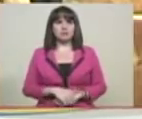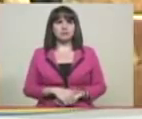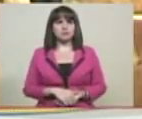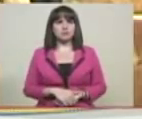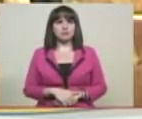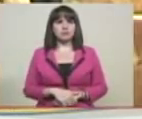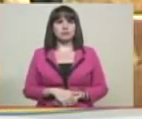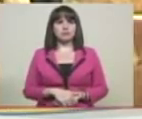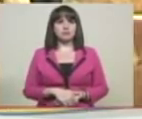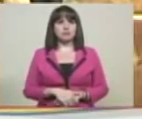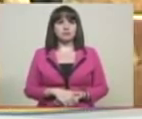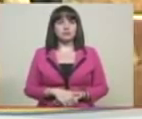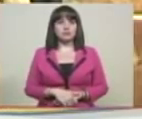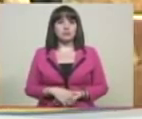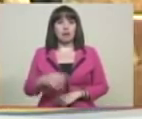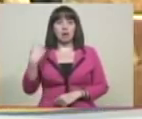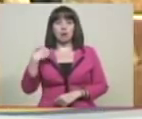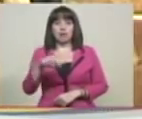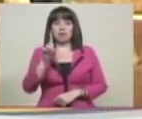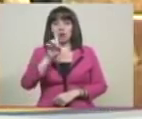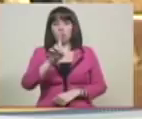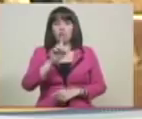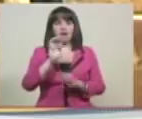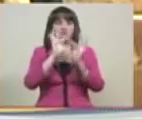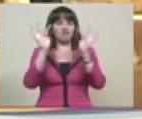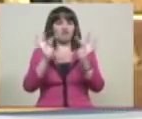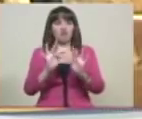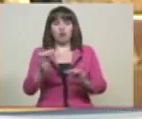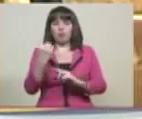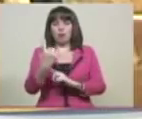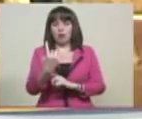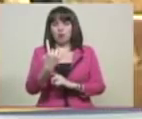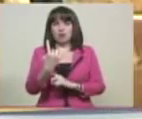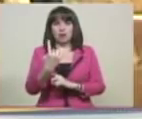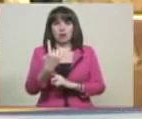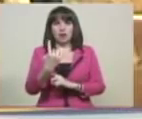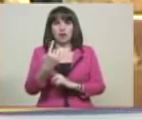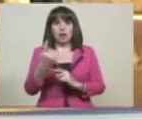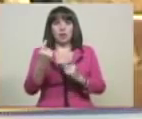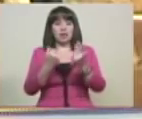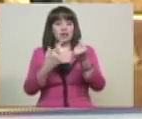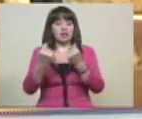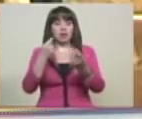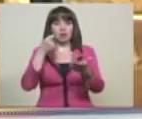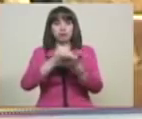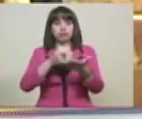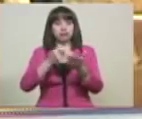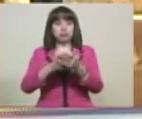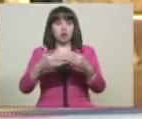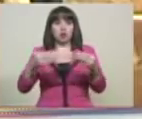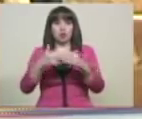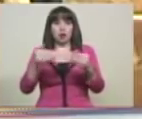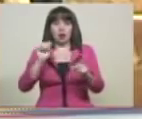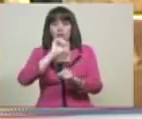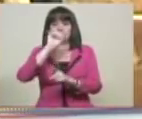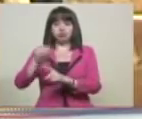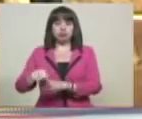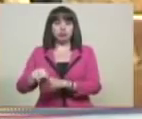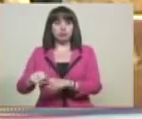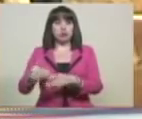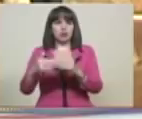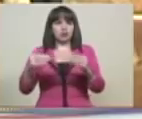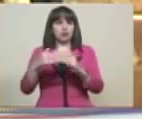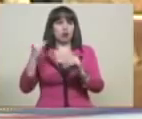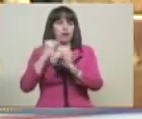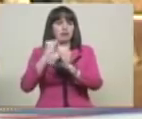para tener un solo tipo de cambio definitivamente y matar al dólar criminal,